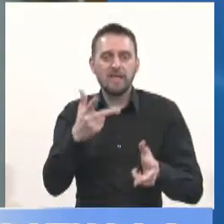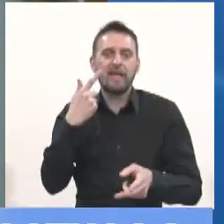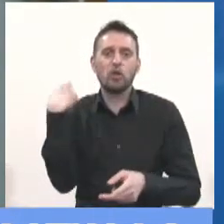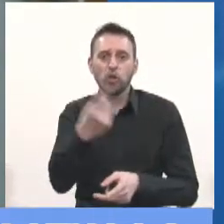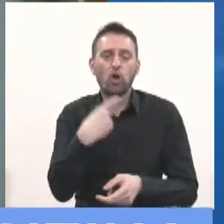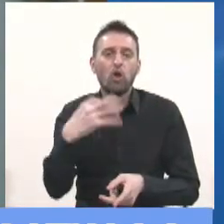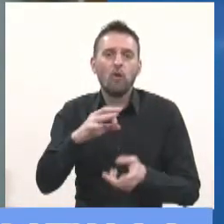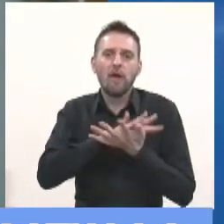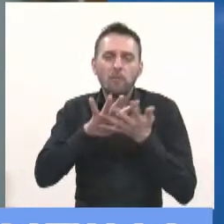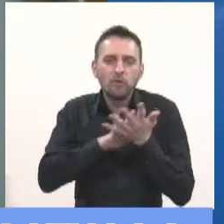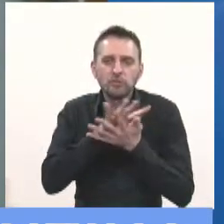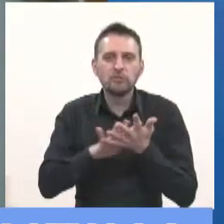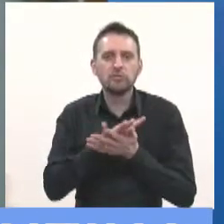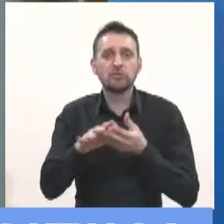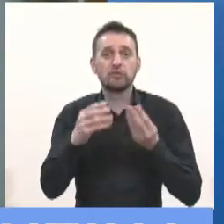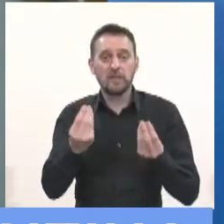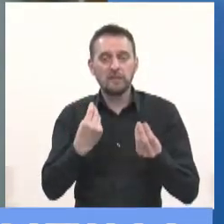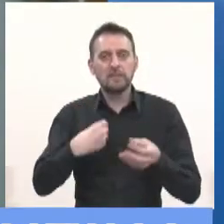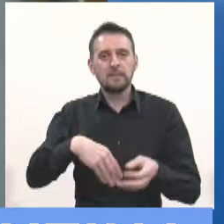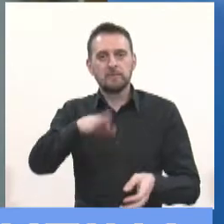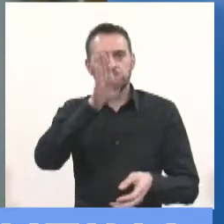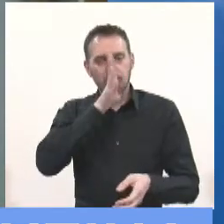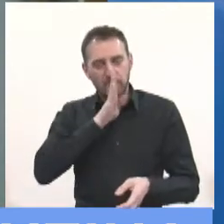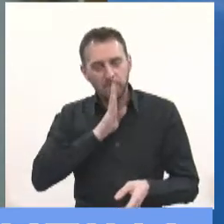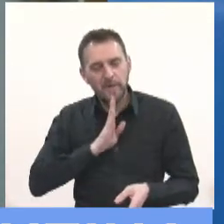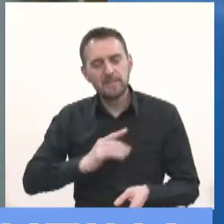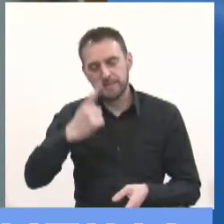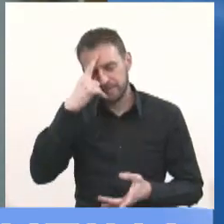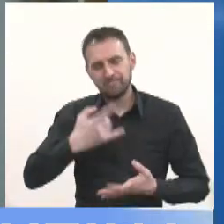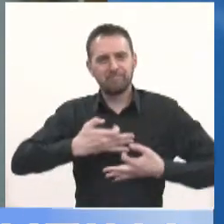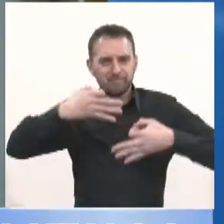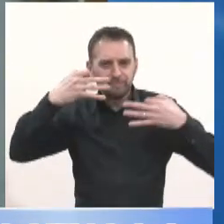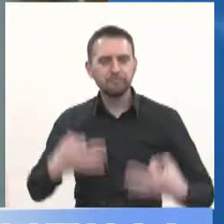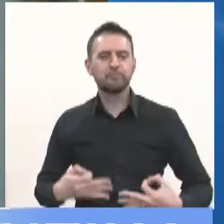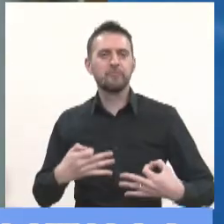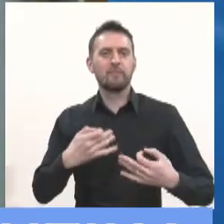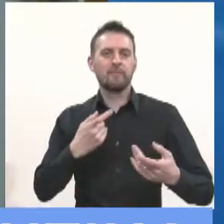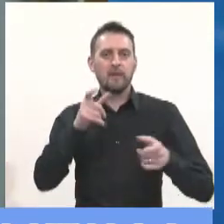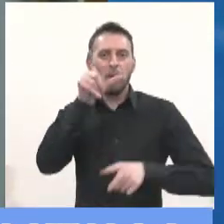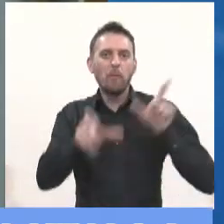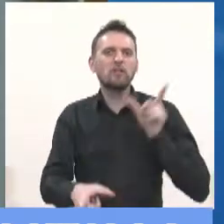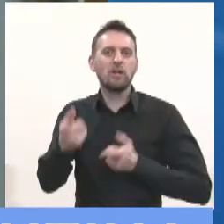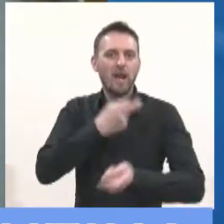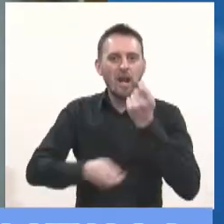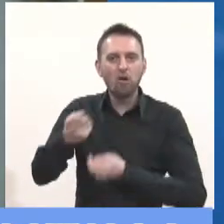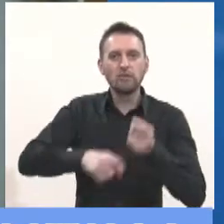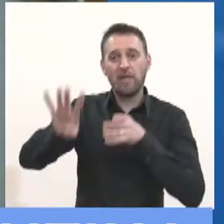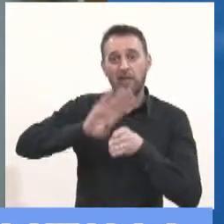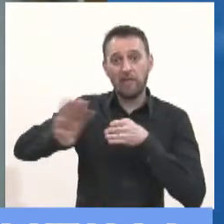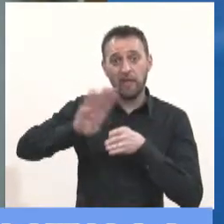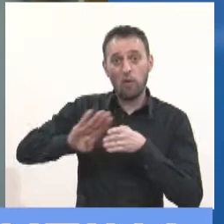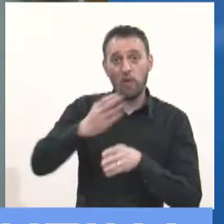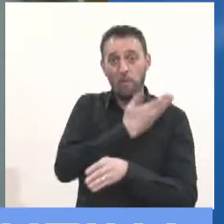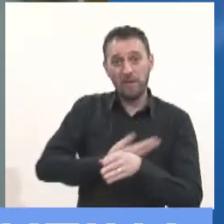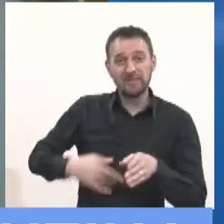debemos hacer es rescatar la paciencia y la firmeza con que los negociadores de la deuda encabezados por el presidente han